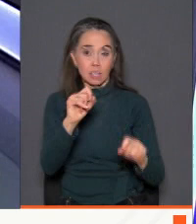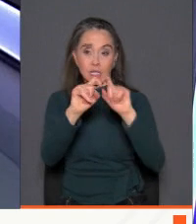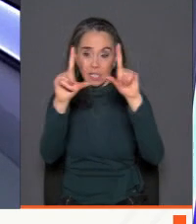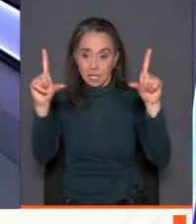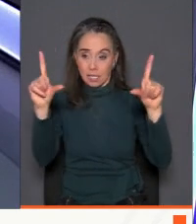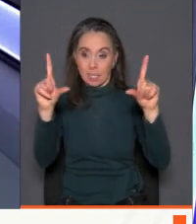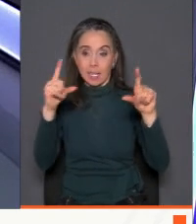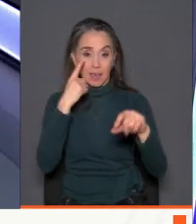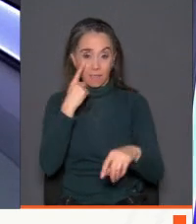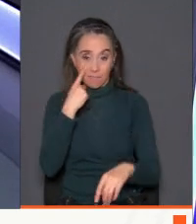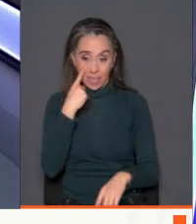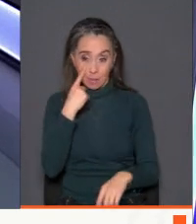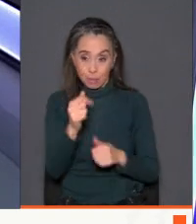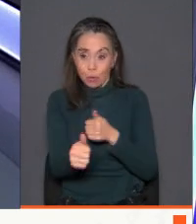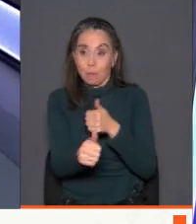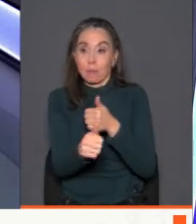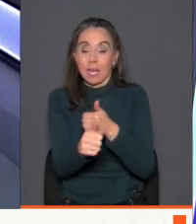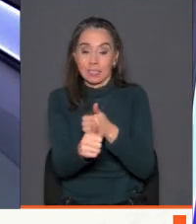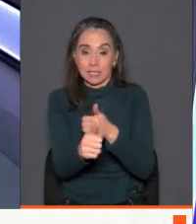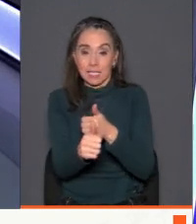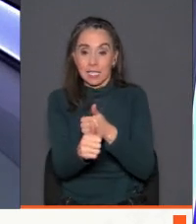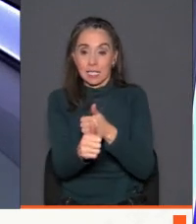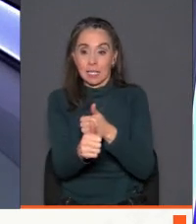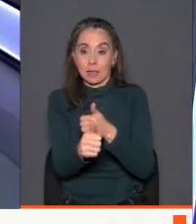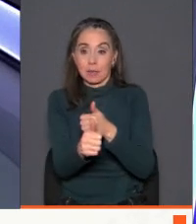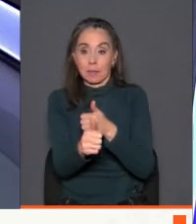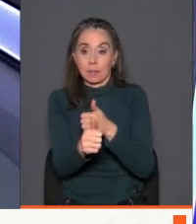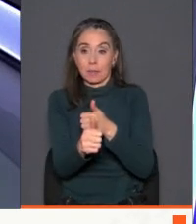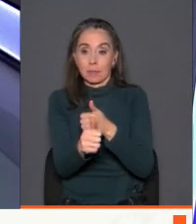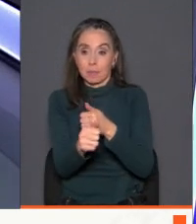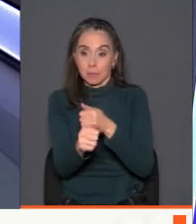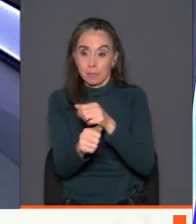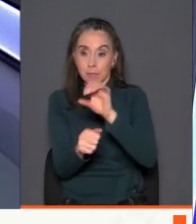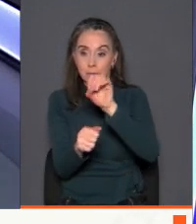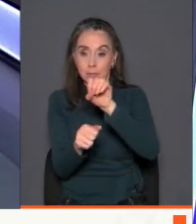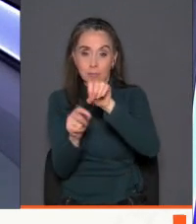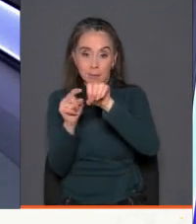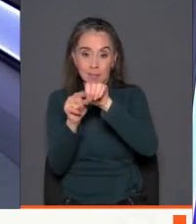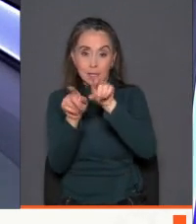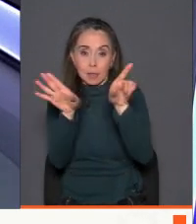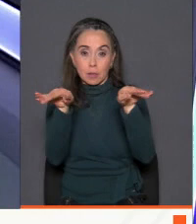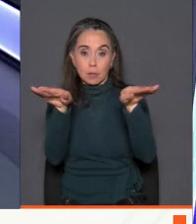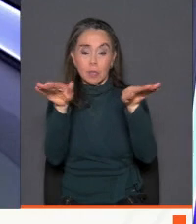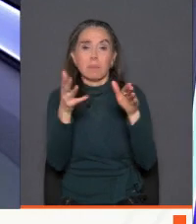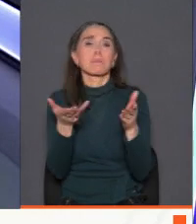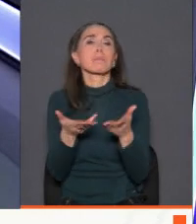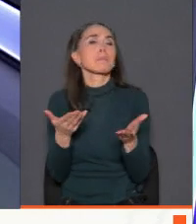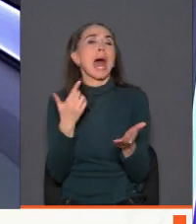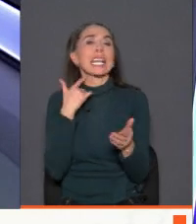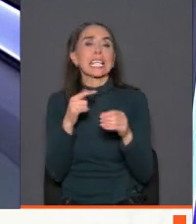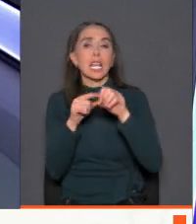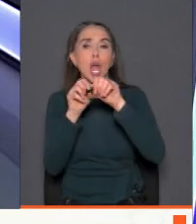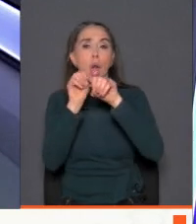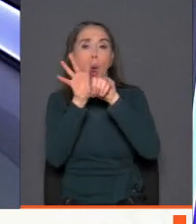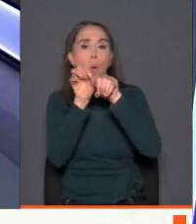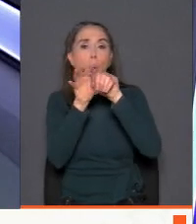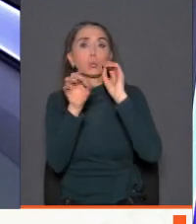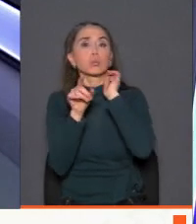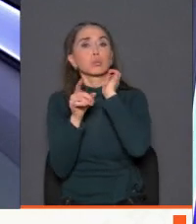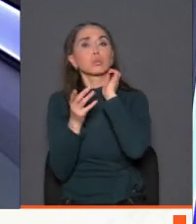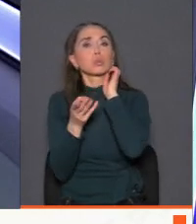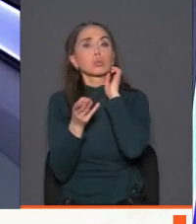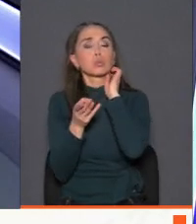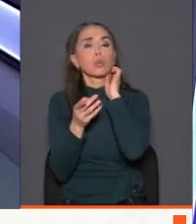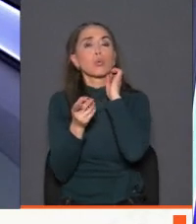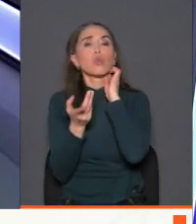que veamos una de más cerca para que la veamos en detalle? A ver. Y ya te voy a contar también para qué sirve. Sí, eso es muy importante. Utilizar. Pero, a ver, por ejemplo, el